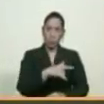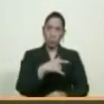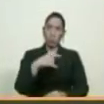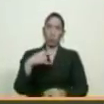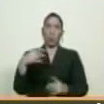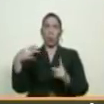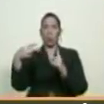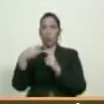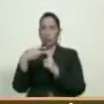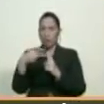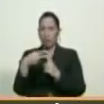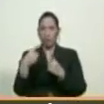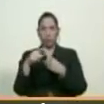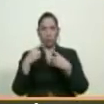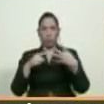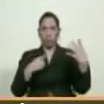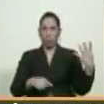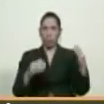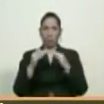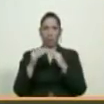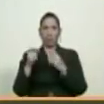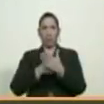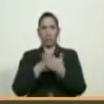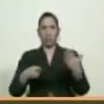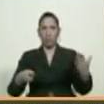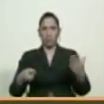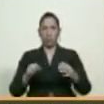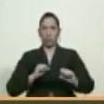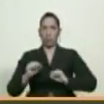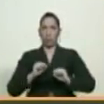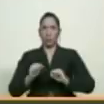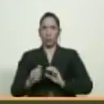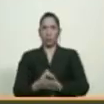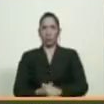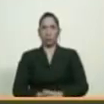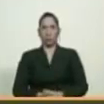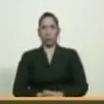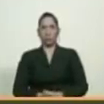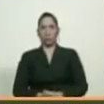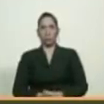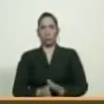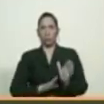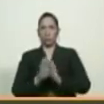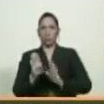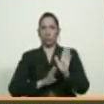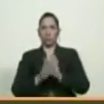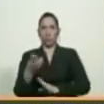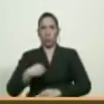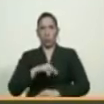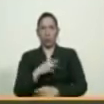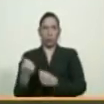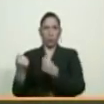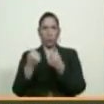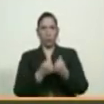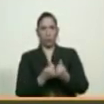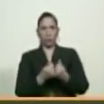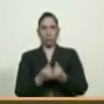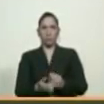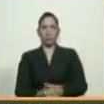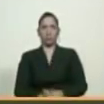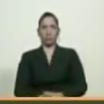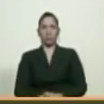comerciales y en las propias casas, brindando esto un dinamismo adicional al desarrollo de nuestra economía.